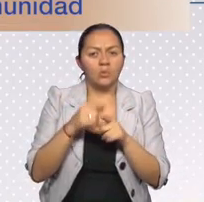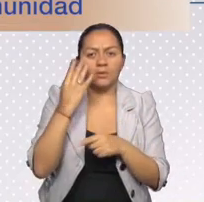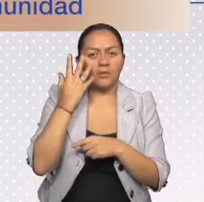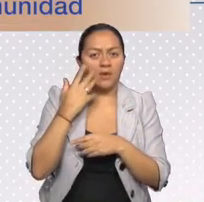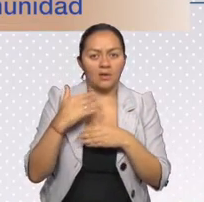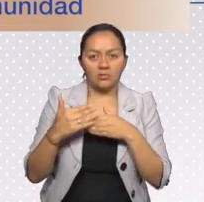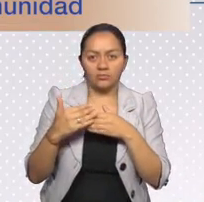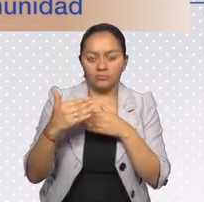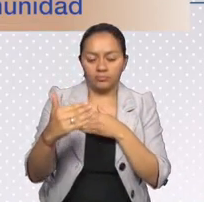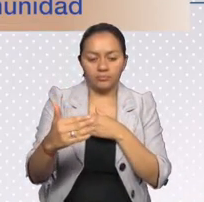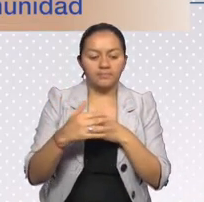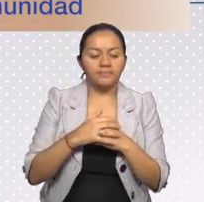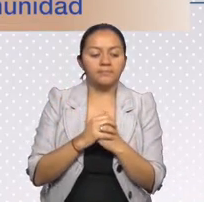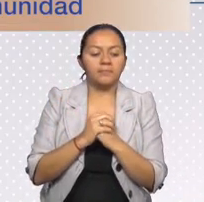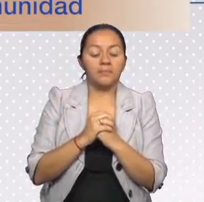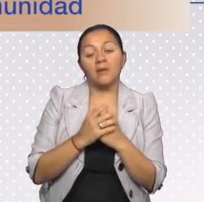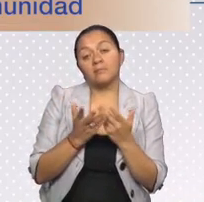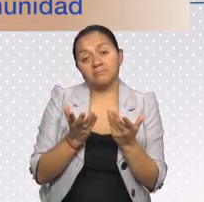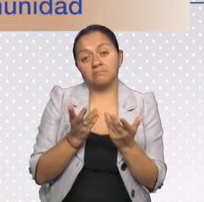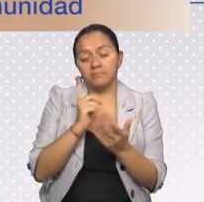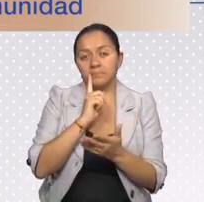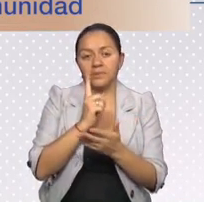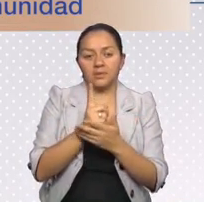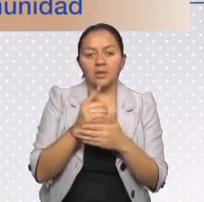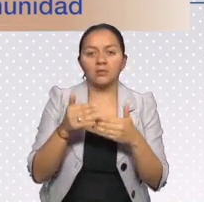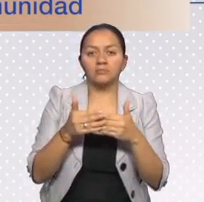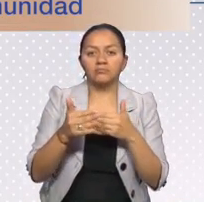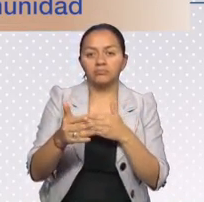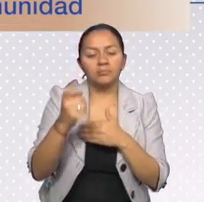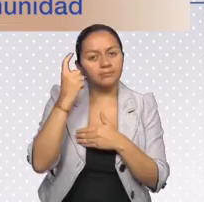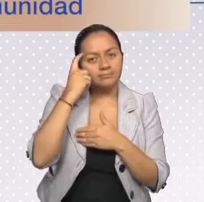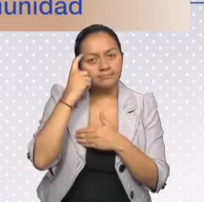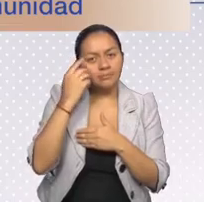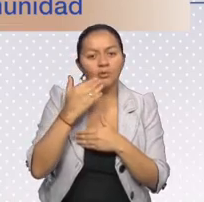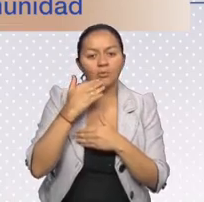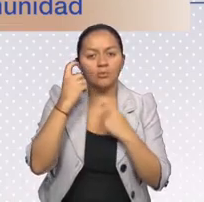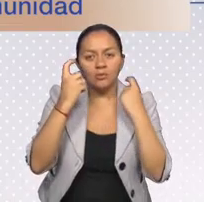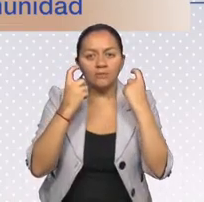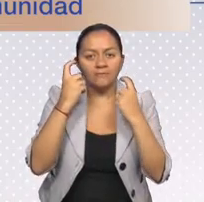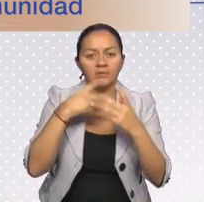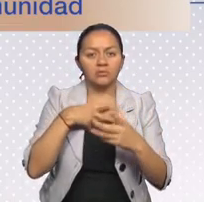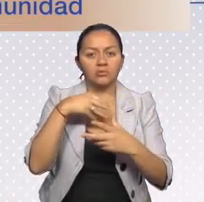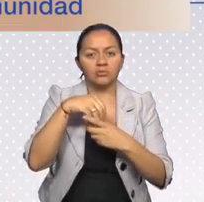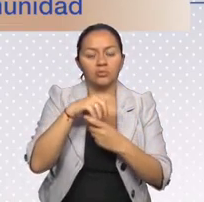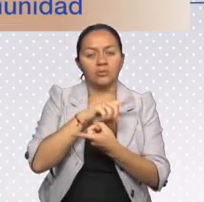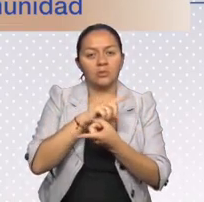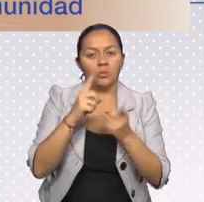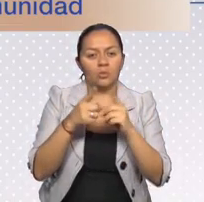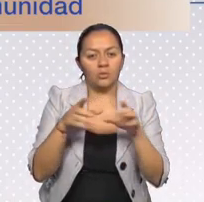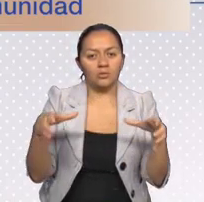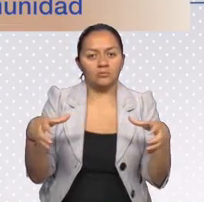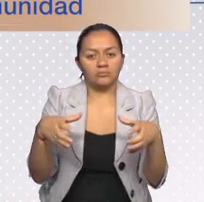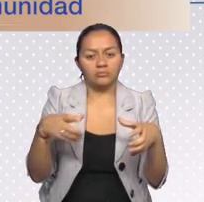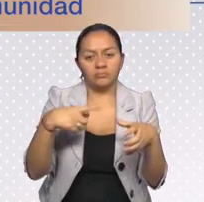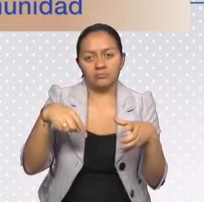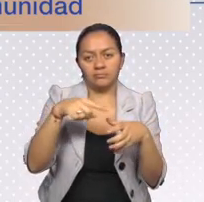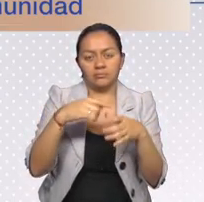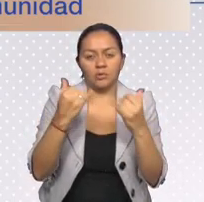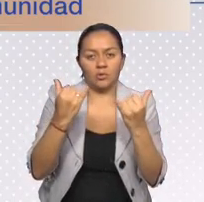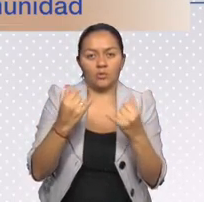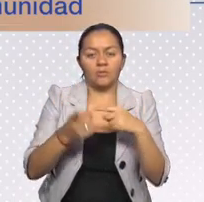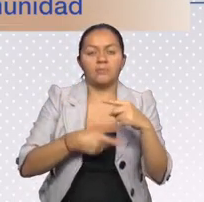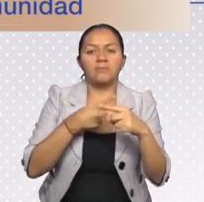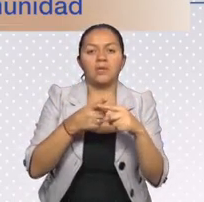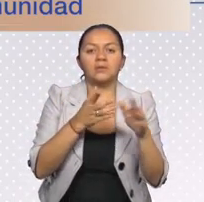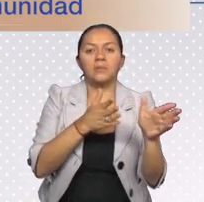entonces eso es lo que nos hemos estado pensando digamos en este en este encuentro no solamente como